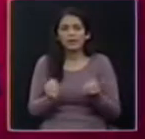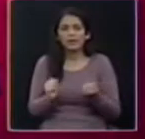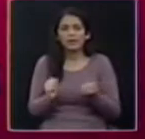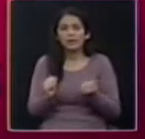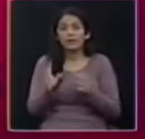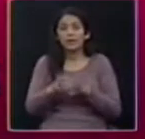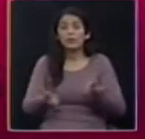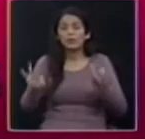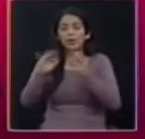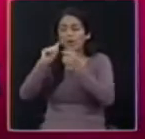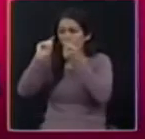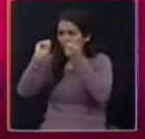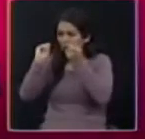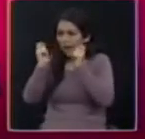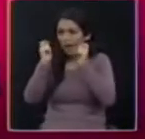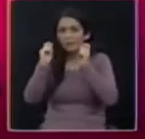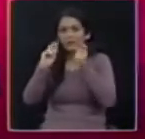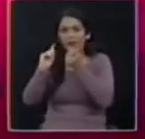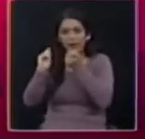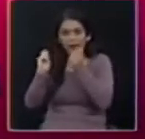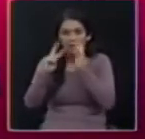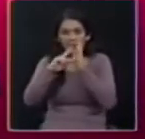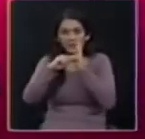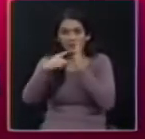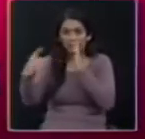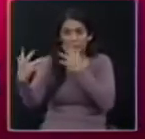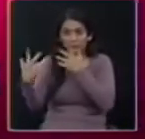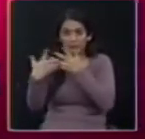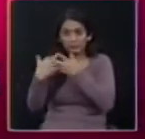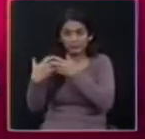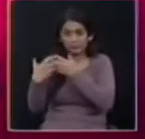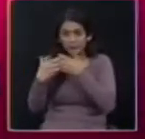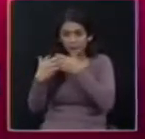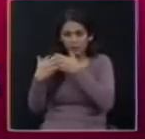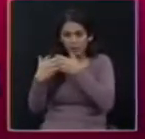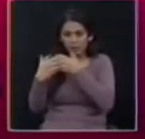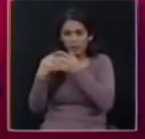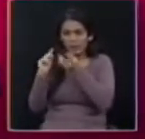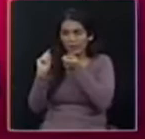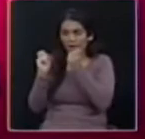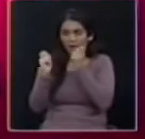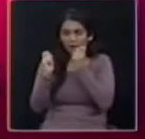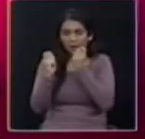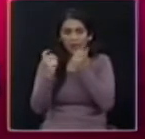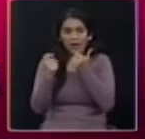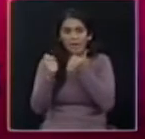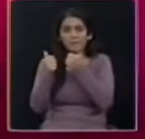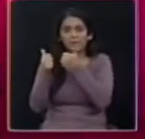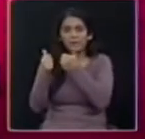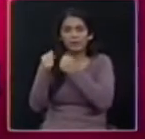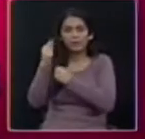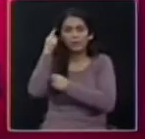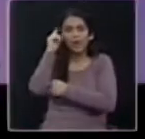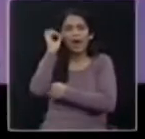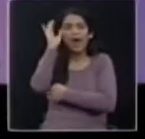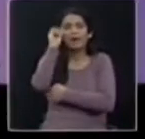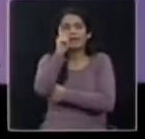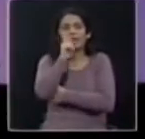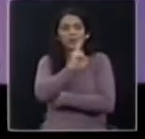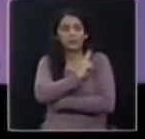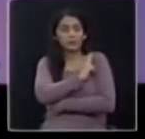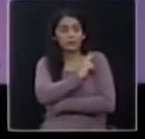innovación y hacerlo de la mano de la SPOL, nos permite